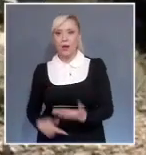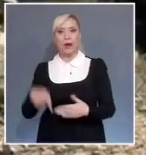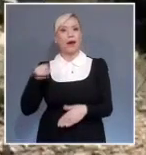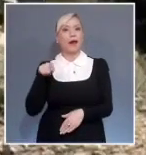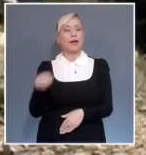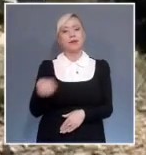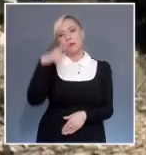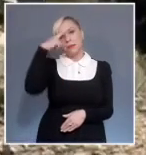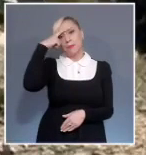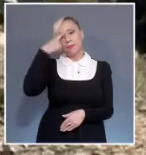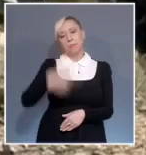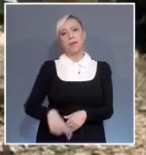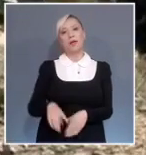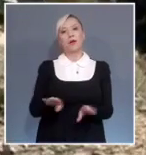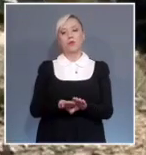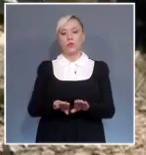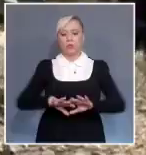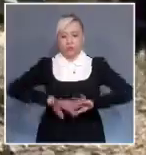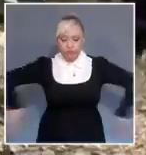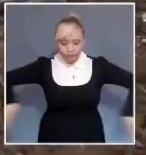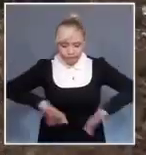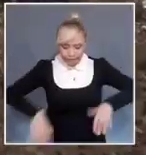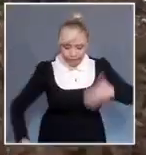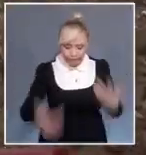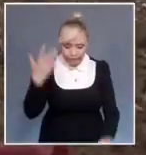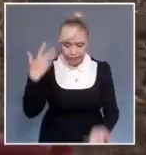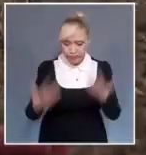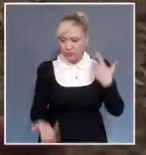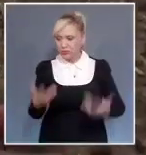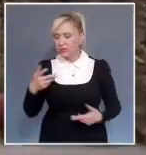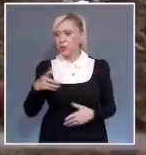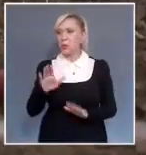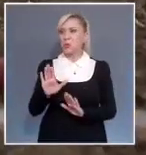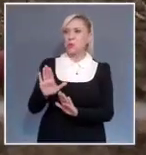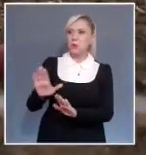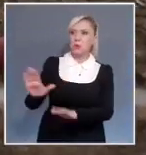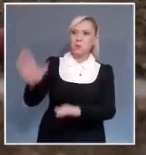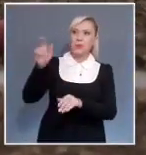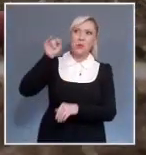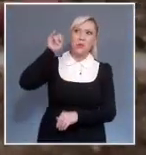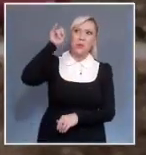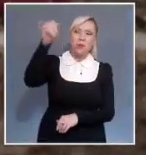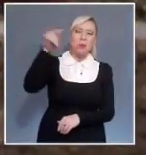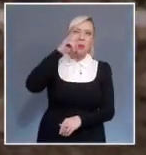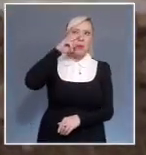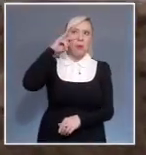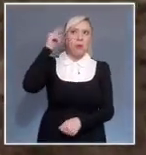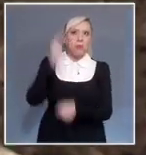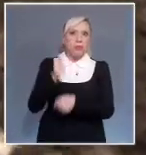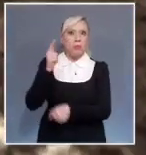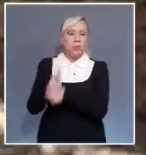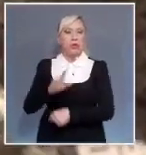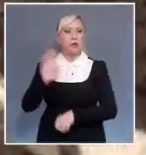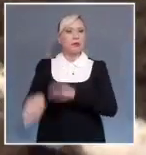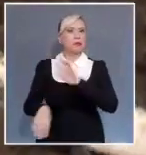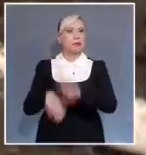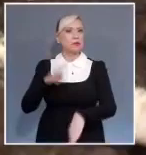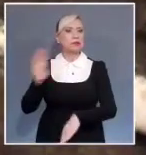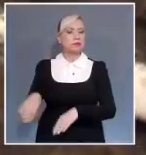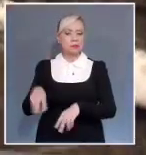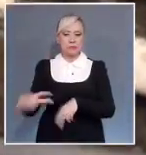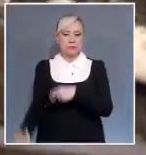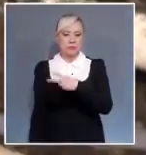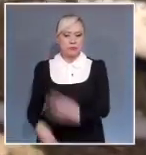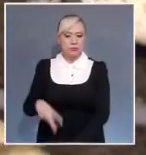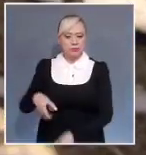de Fosas Comunes y de Fosas Clandestinas, el Registro Forense Federal, la Base Nacional de Información Genética,